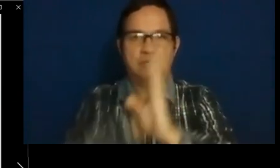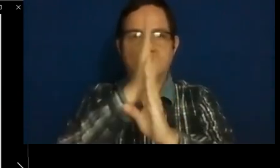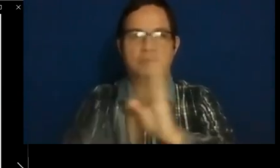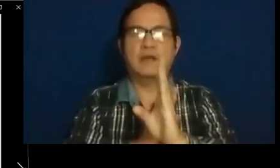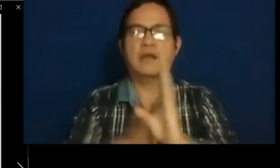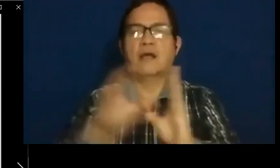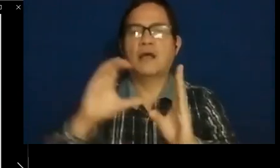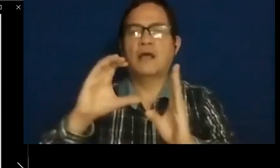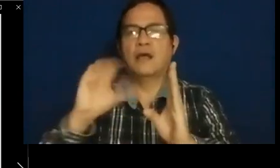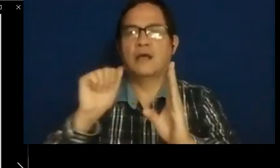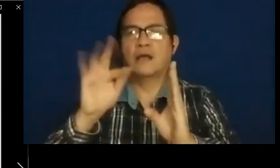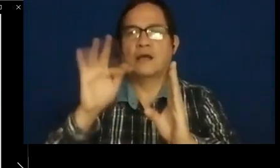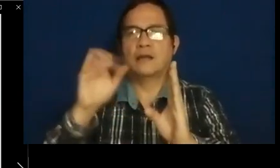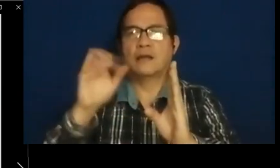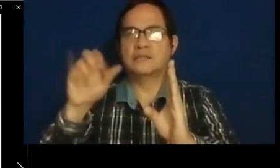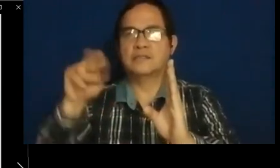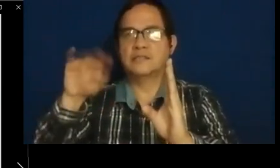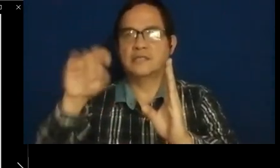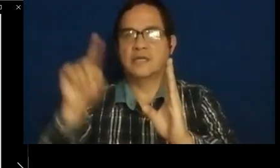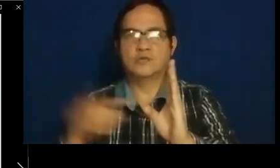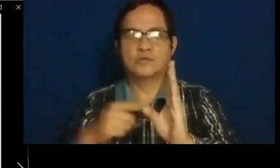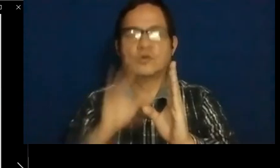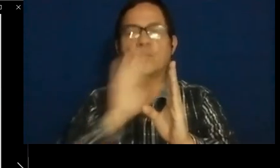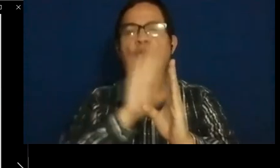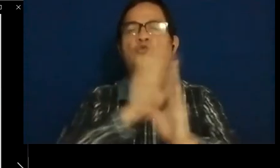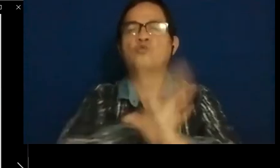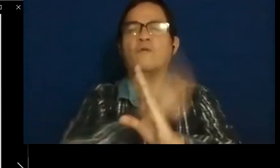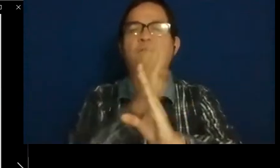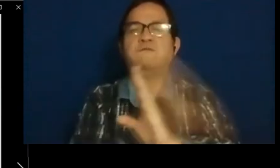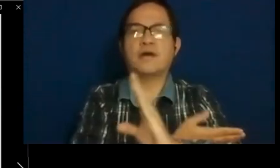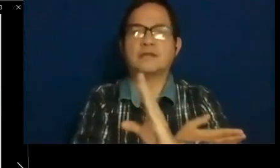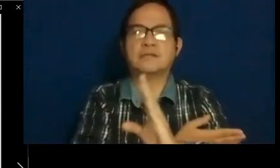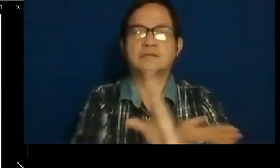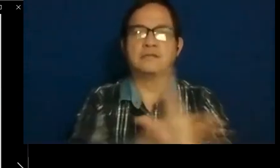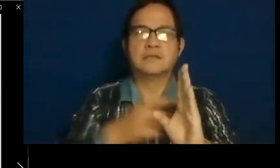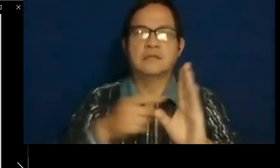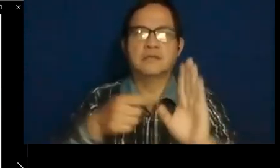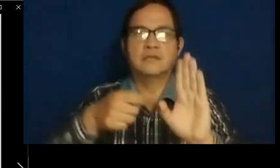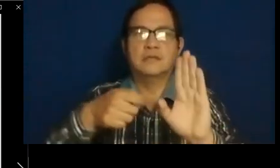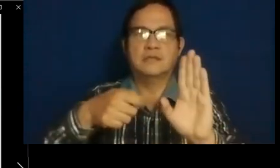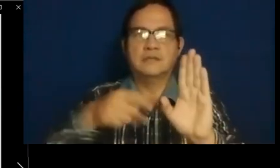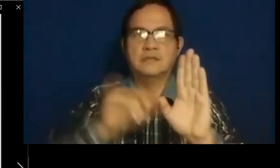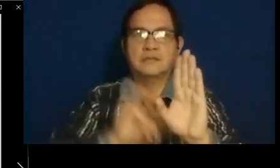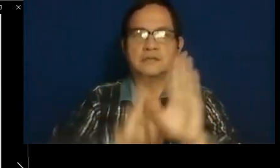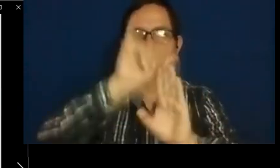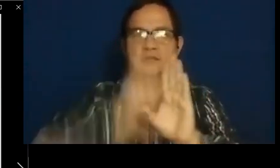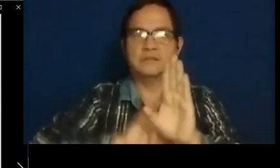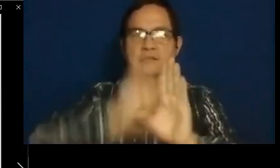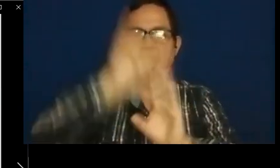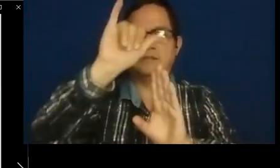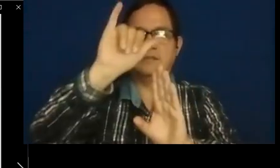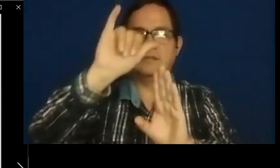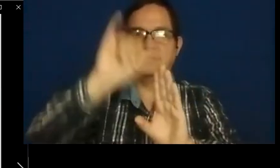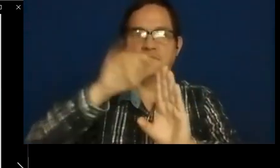planos cartesianos. ¿Eso qué quiere decir? Que las fuerzas que se mueven en el sentido de las Y positivas, las voy a tomar